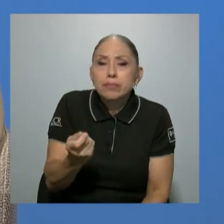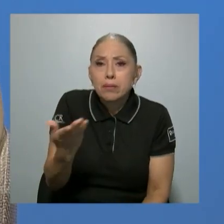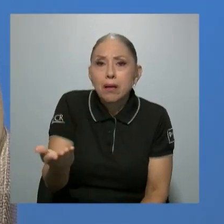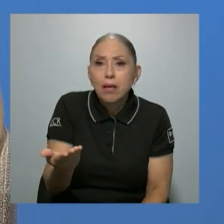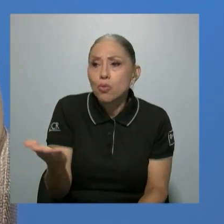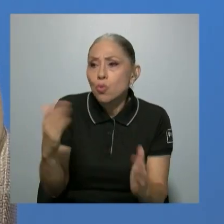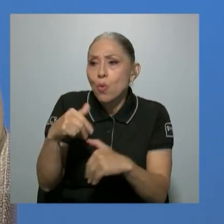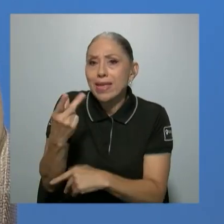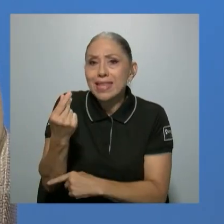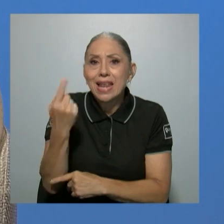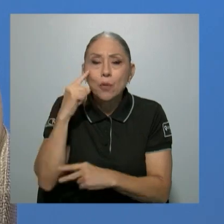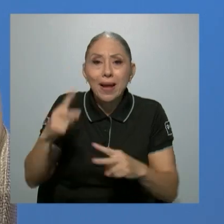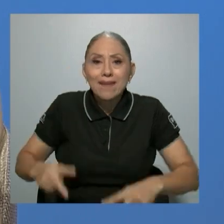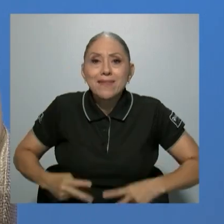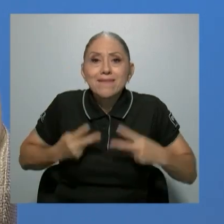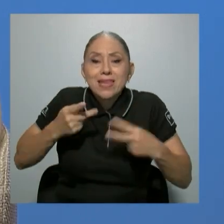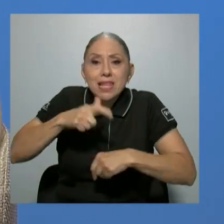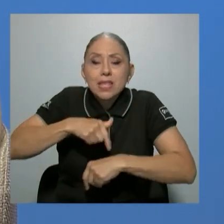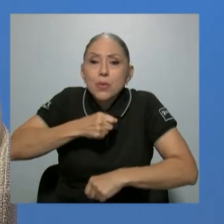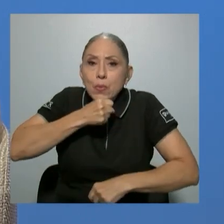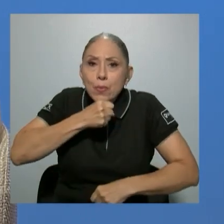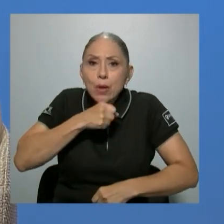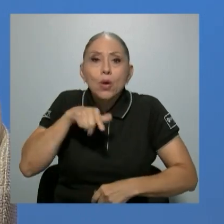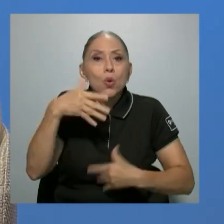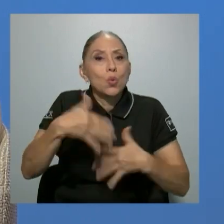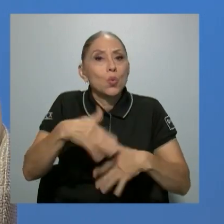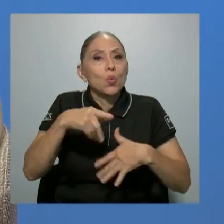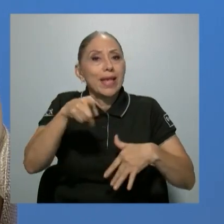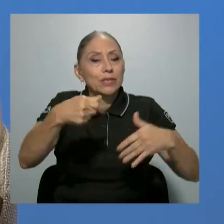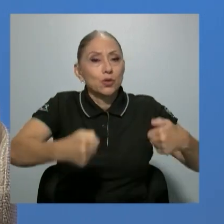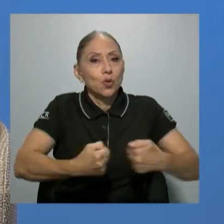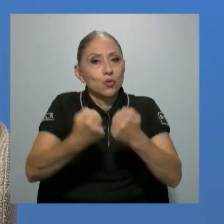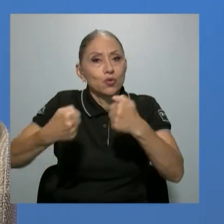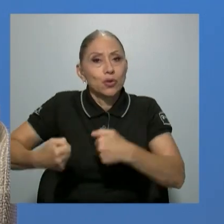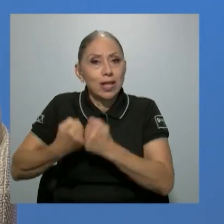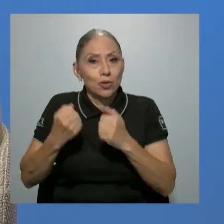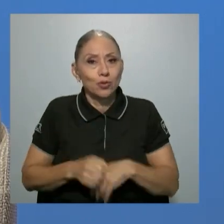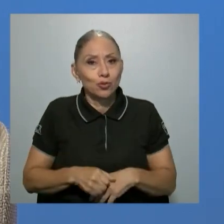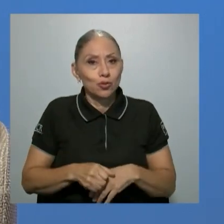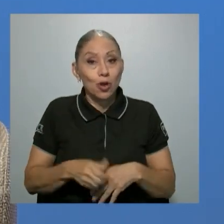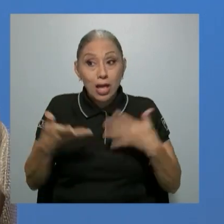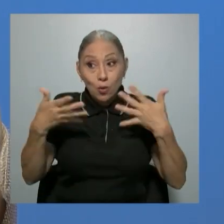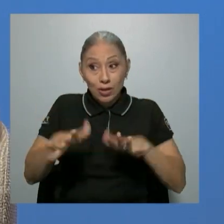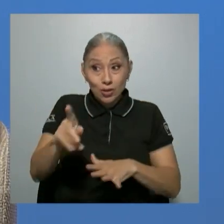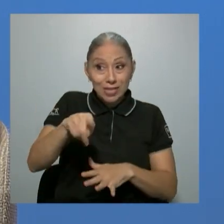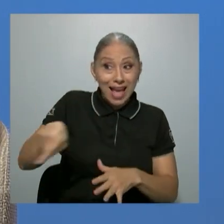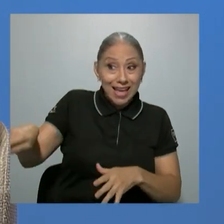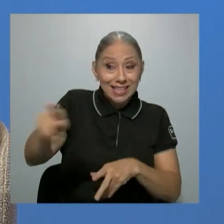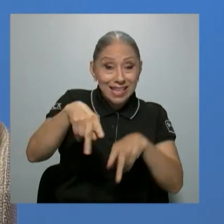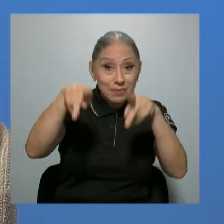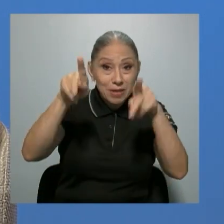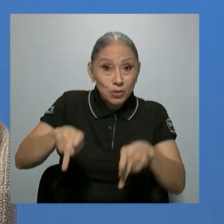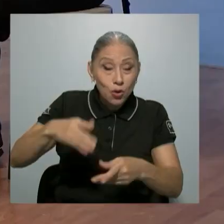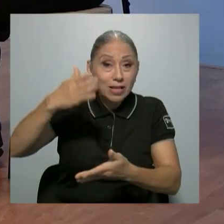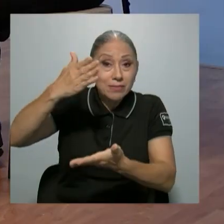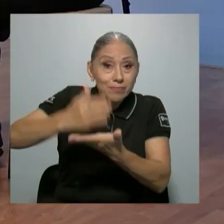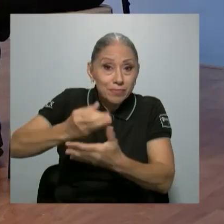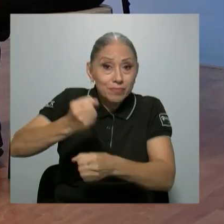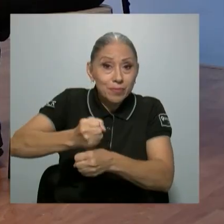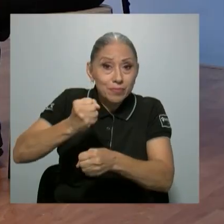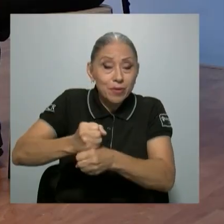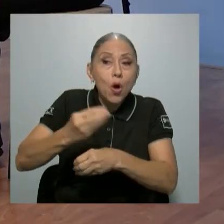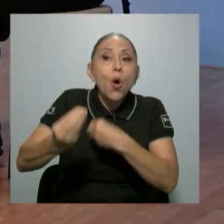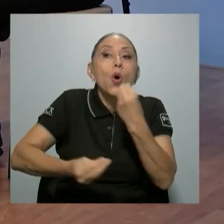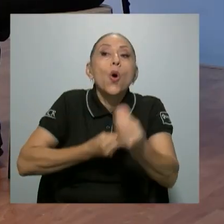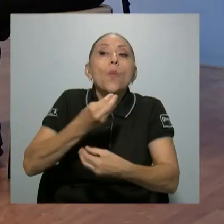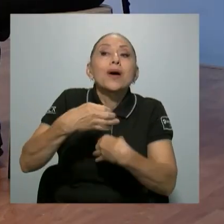vejez? Esos son retos. ¿Cómo hacemos también que esas personas, una vez jubiladas, sigan integrando la sociedad,